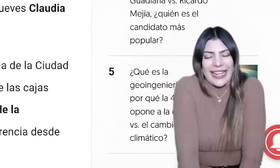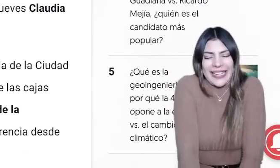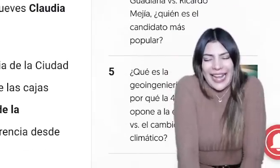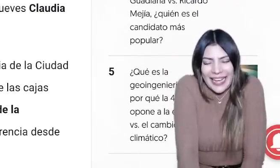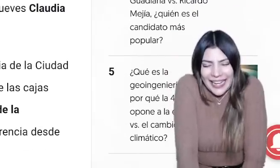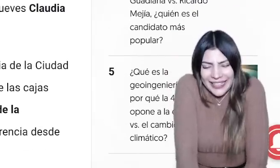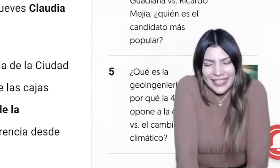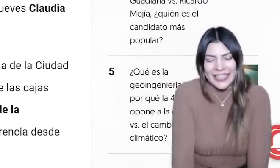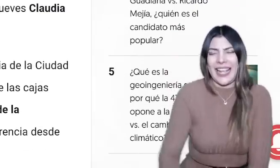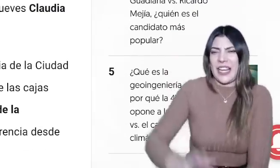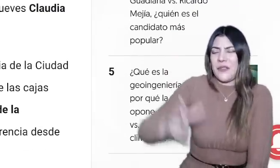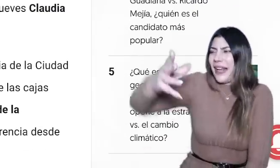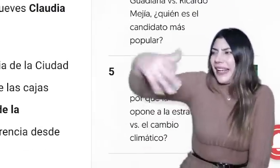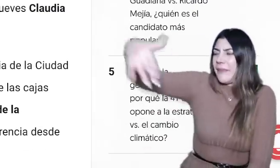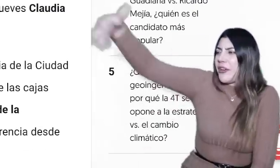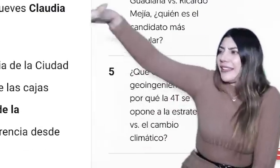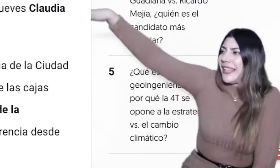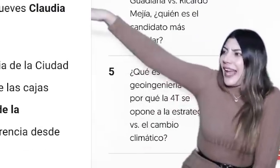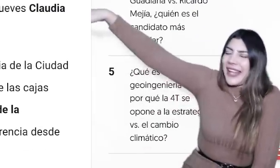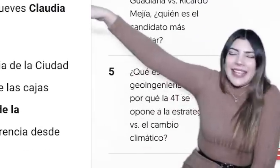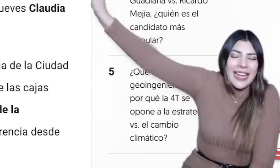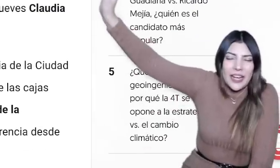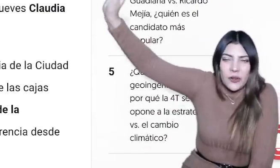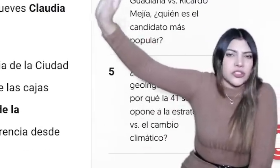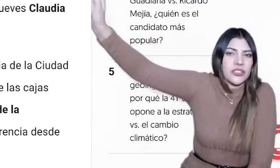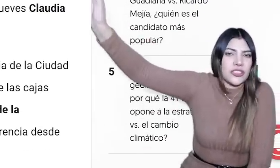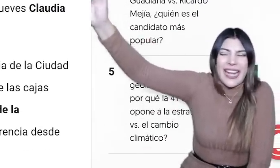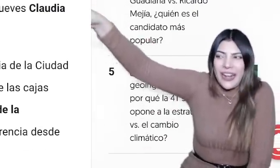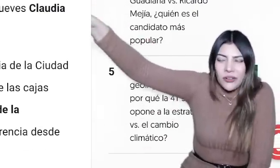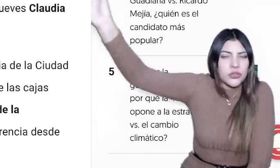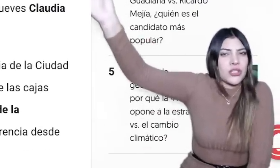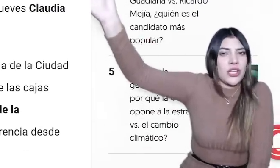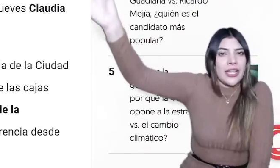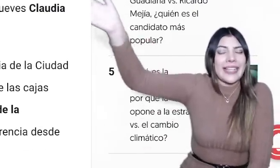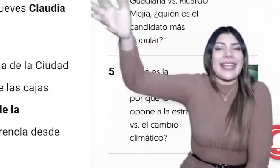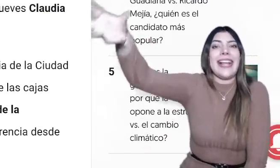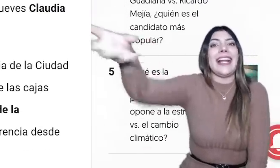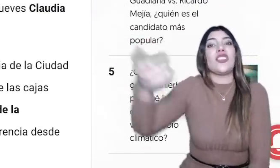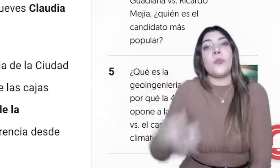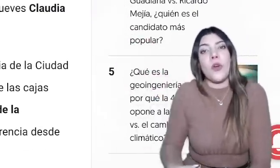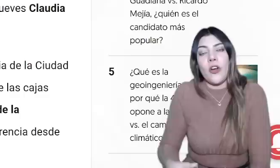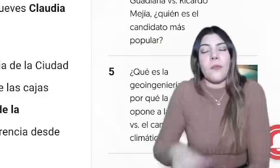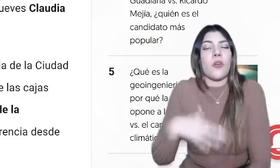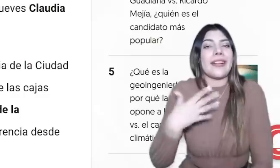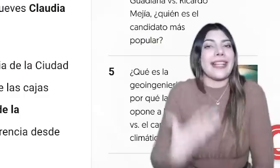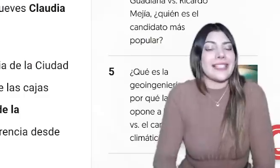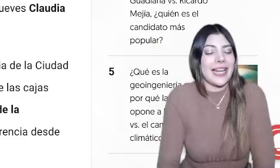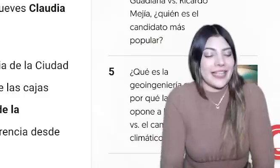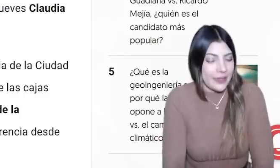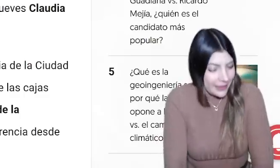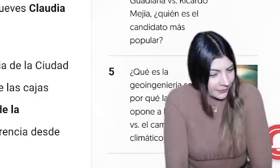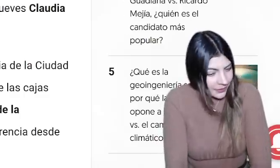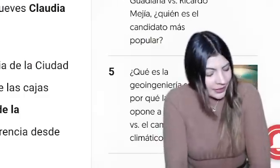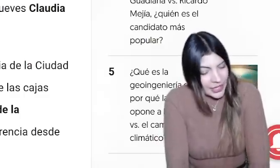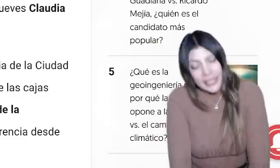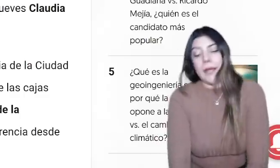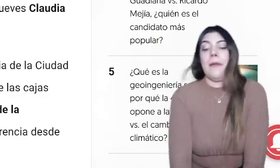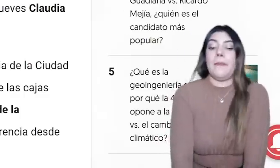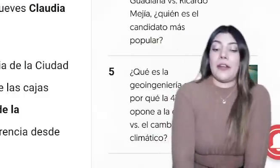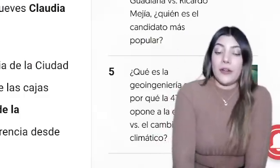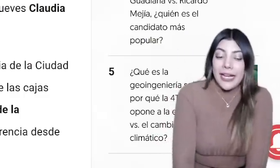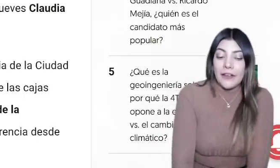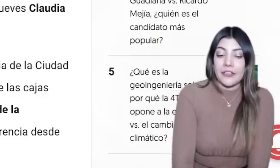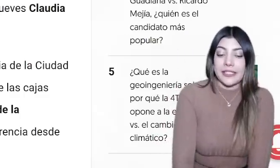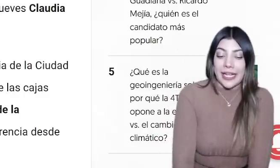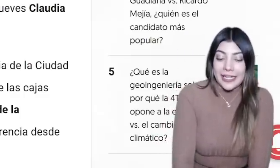haciendo la caja negra en una camioneta allá lejos? Lejos. ¿Quién la tomó? ¿Por qué se la llevaron? Que